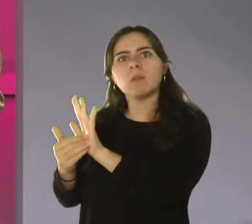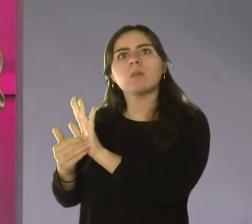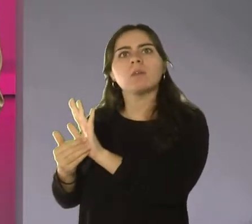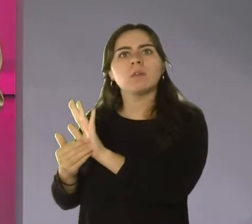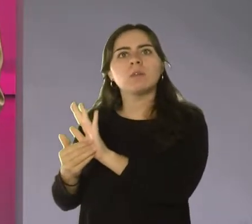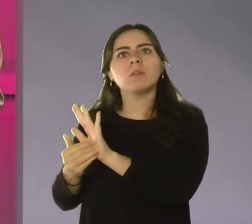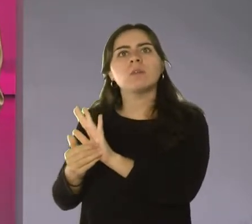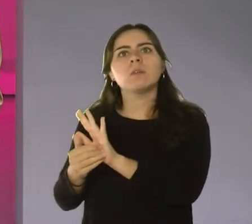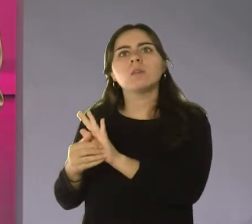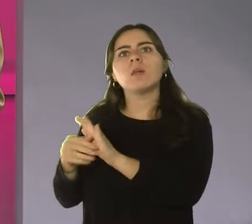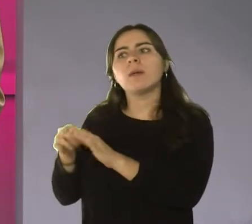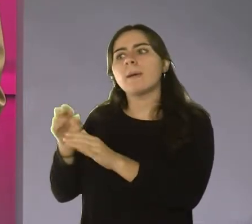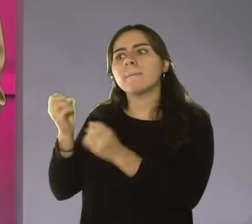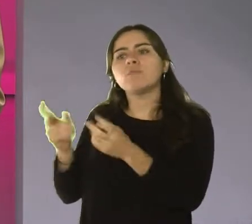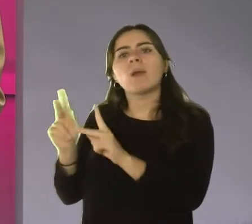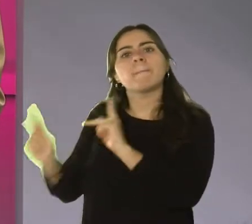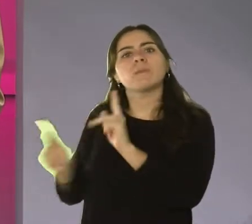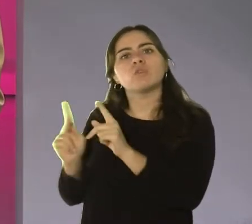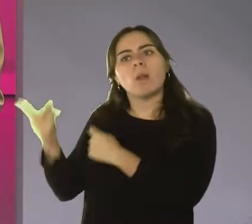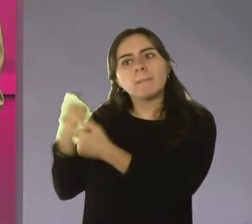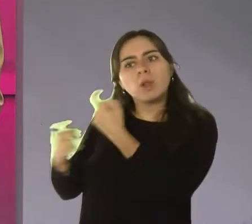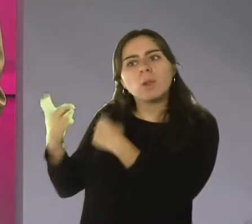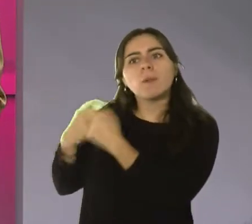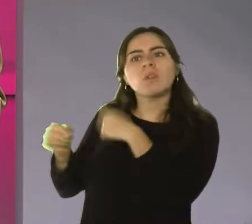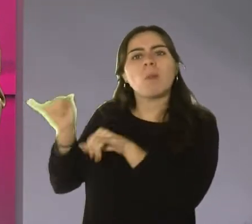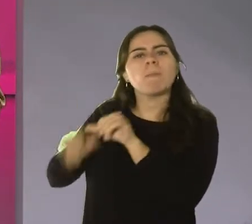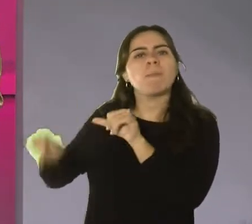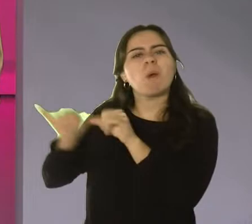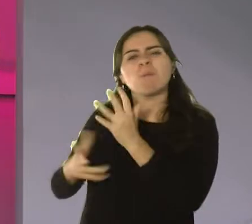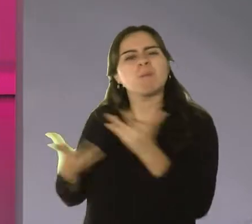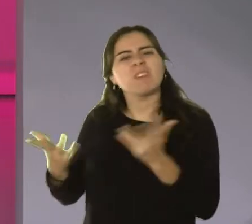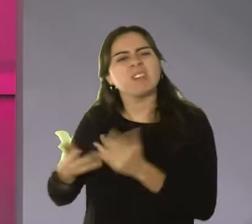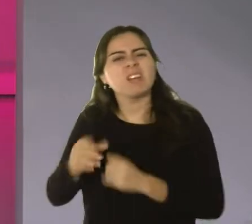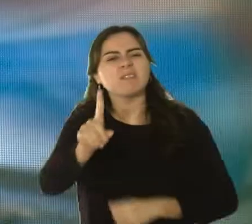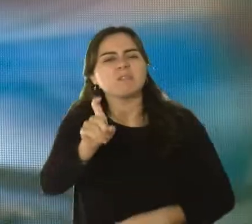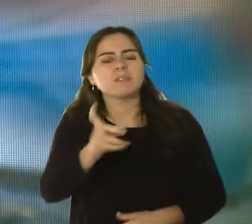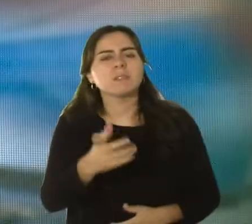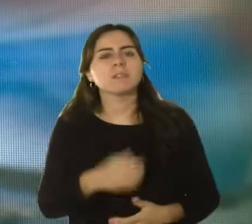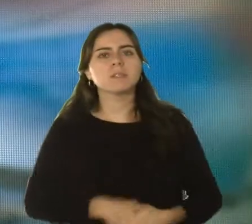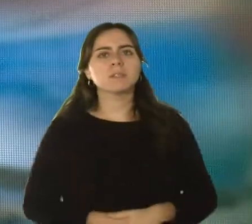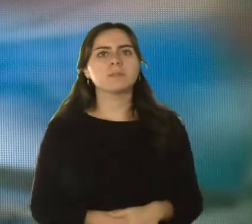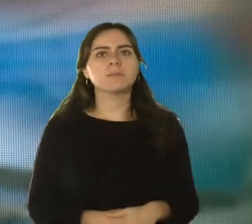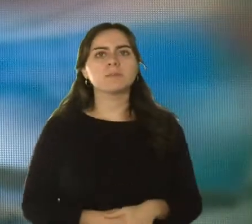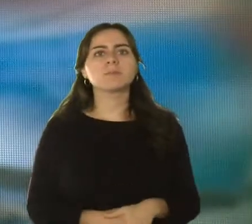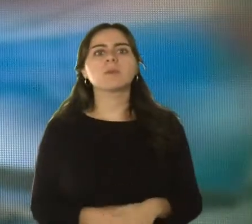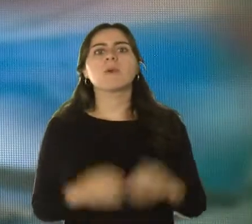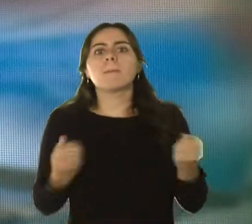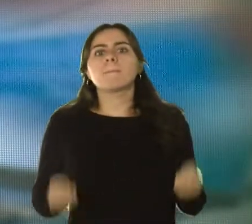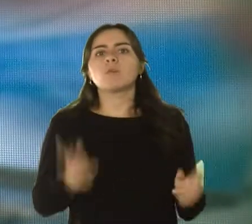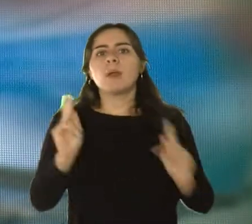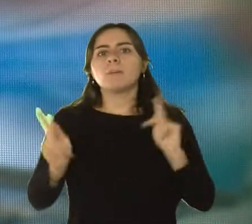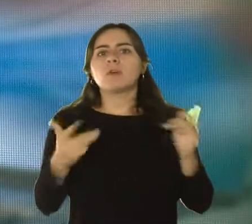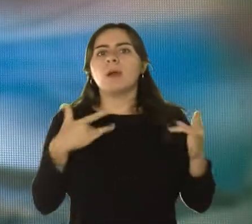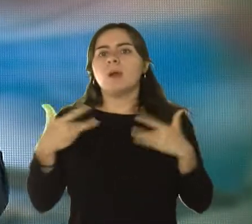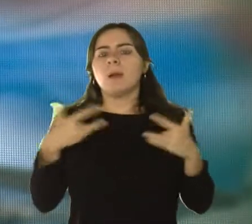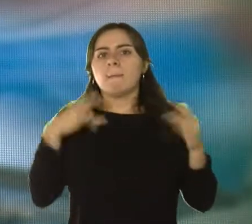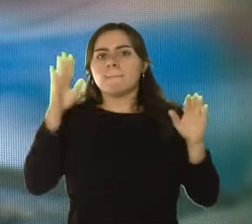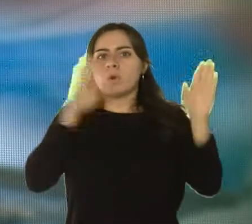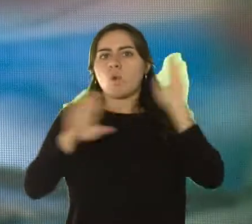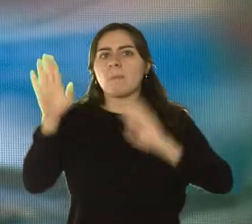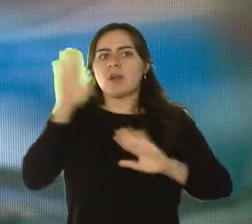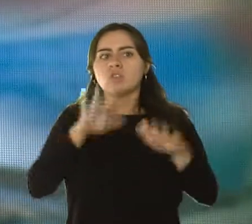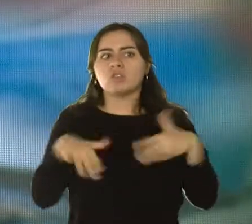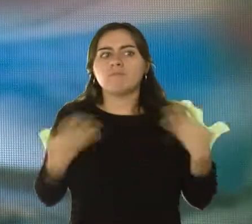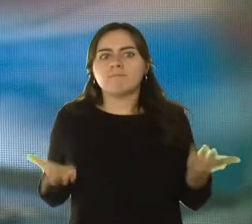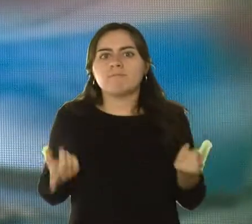prácticamente esta es la orden del día según los casos que nos están llegando. ¿Cuál ha sido ella? Bueno, hay mucha preocupación, ¿verdad?, de qué va a